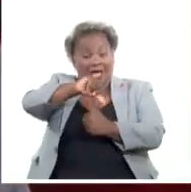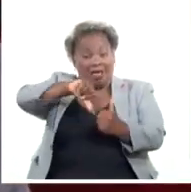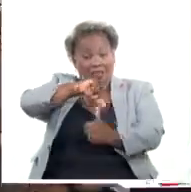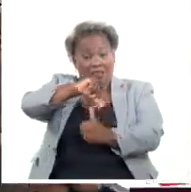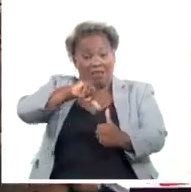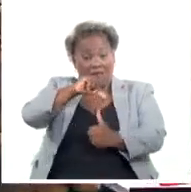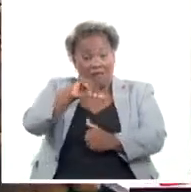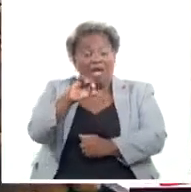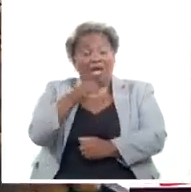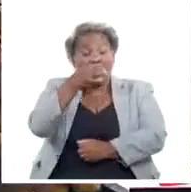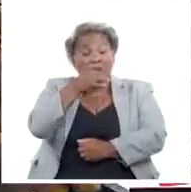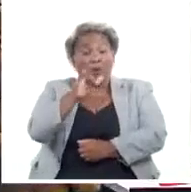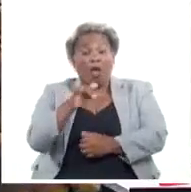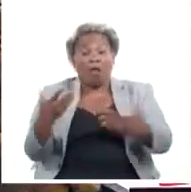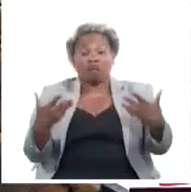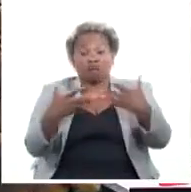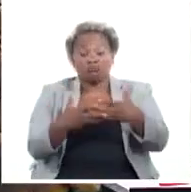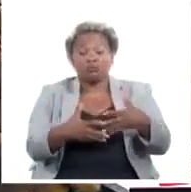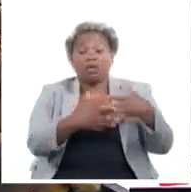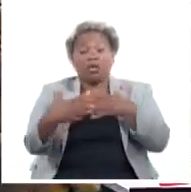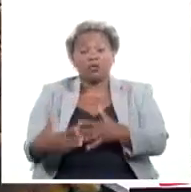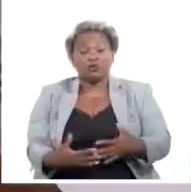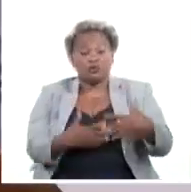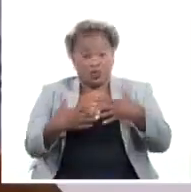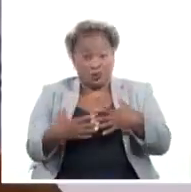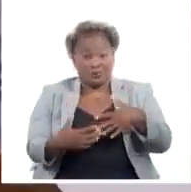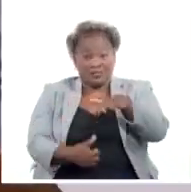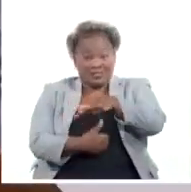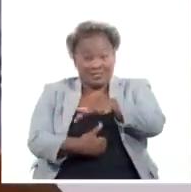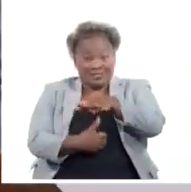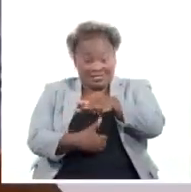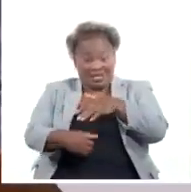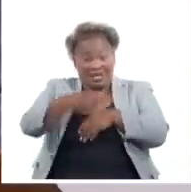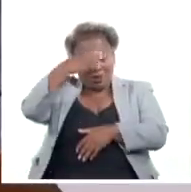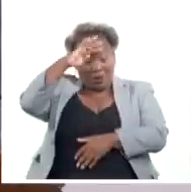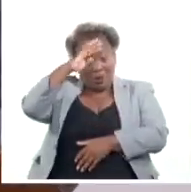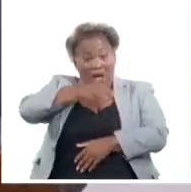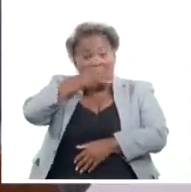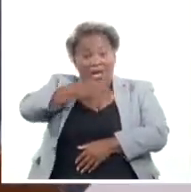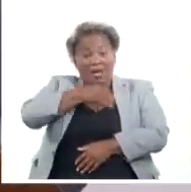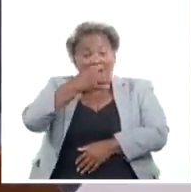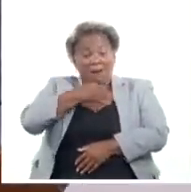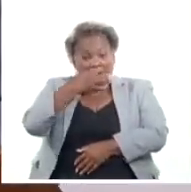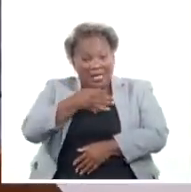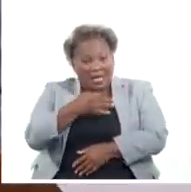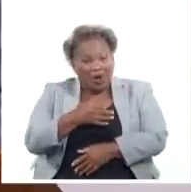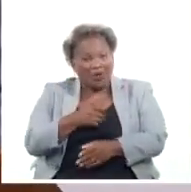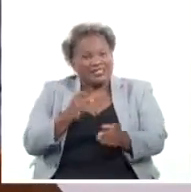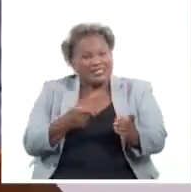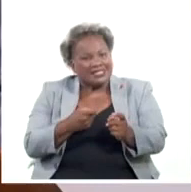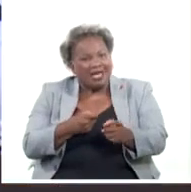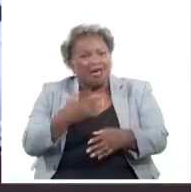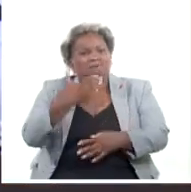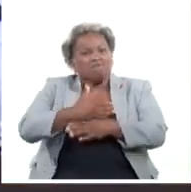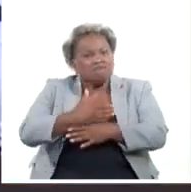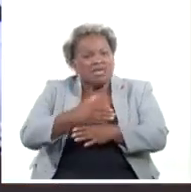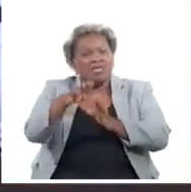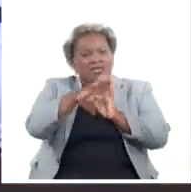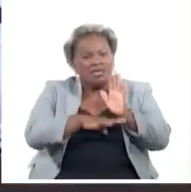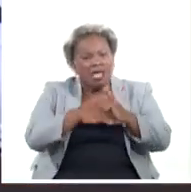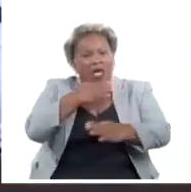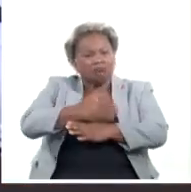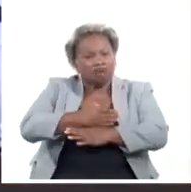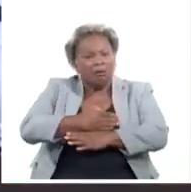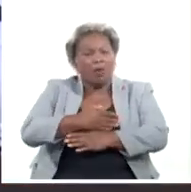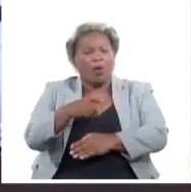caso de los vínculos con Estados Unidos, el mandatario cubano habló de la persistencia de las medidas que recrudecen el bloqueo y el financiamiento